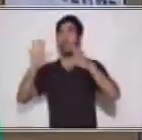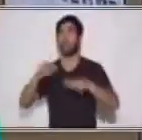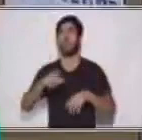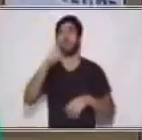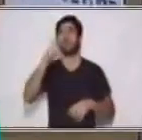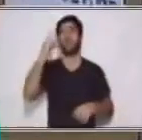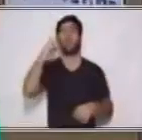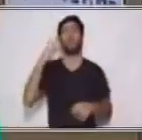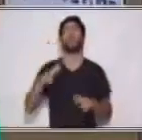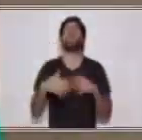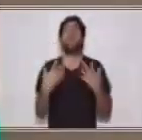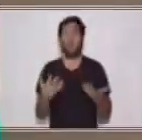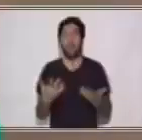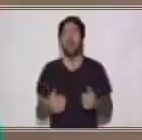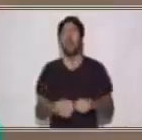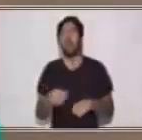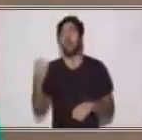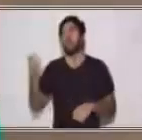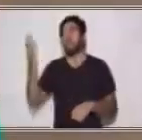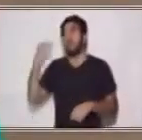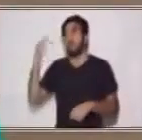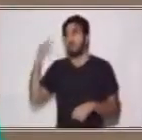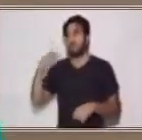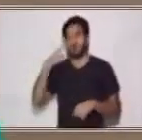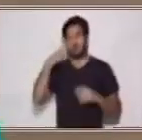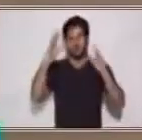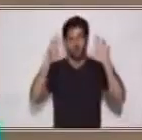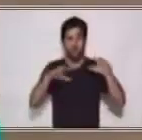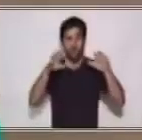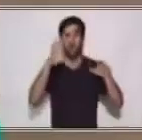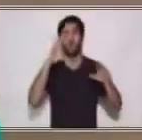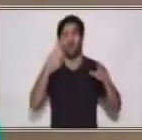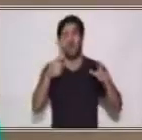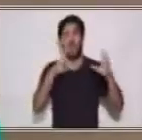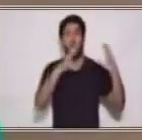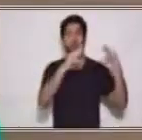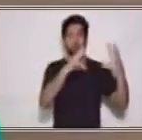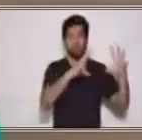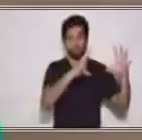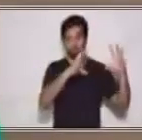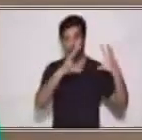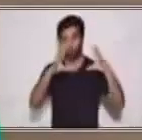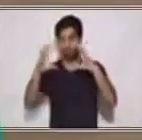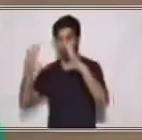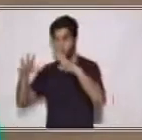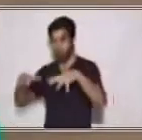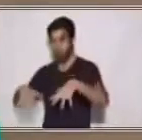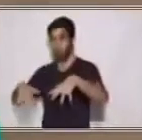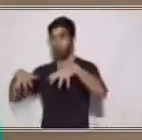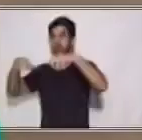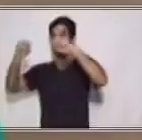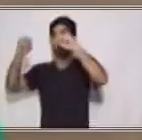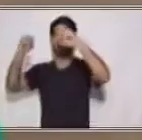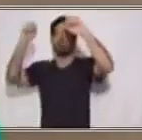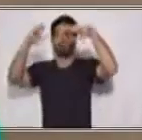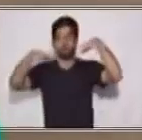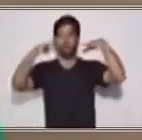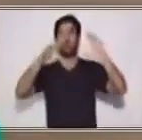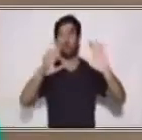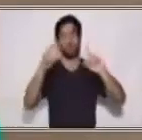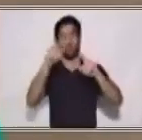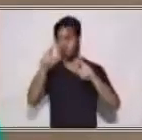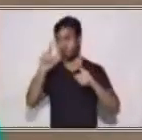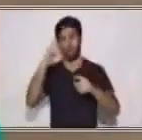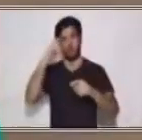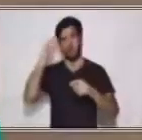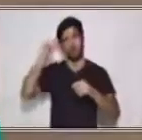En estudios sociales ya hemos visto que las nubes se recargan por la condensación, pero quitando esa teoría